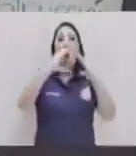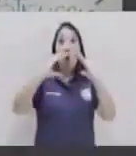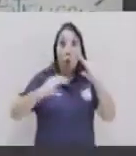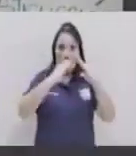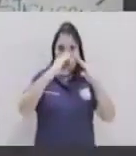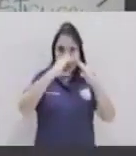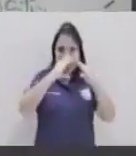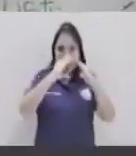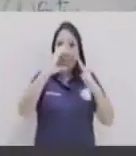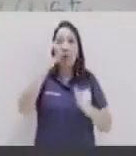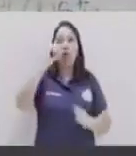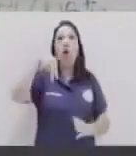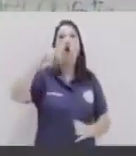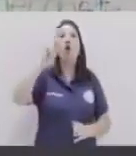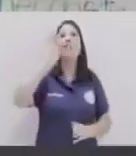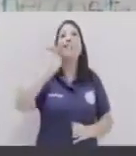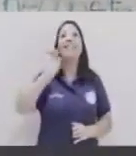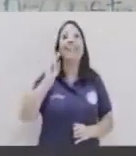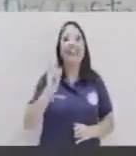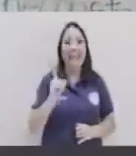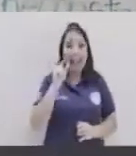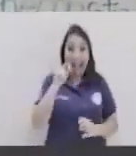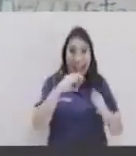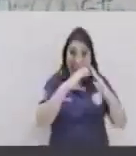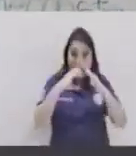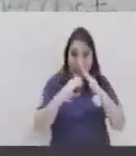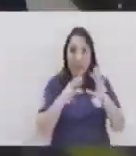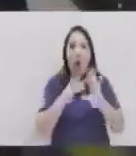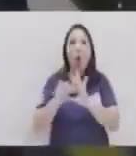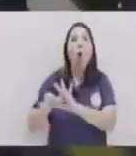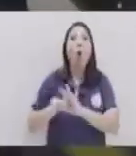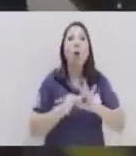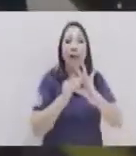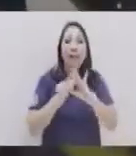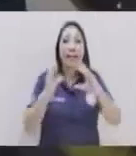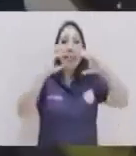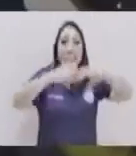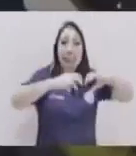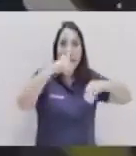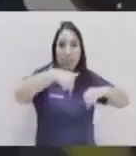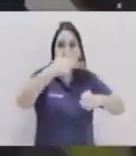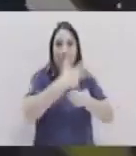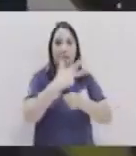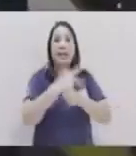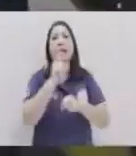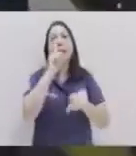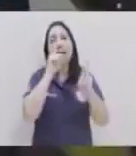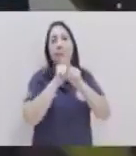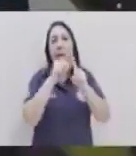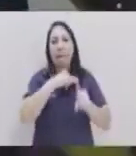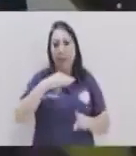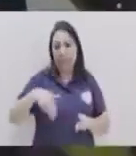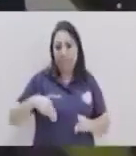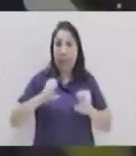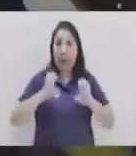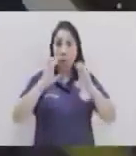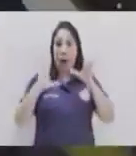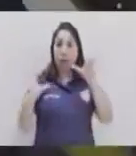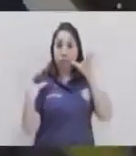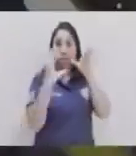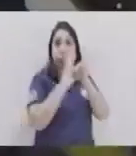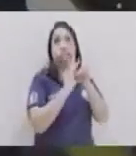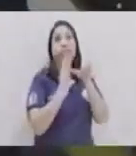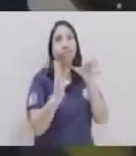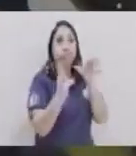CONRED, ¿verdad? Y aunado a eso, el Ministerio de Educación también tiene acuerdos y